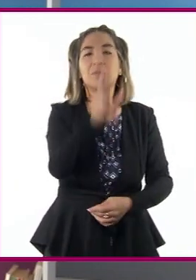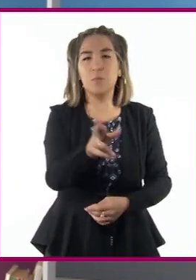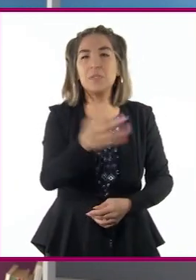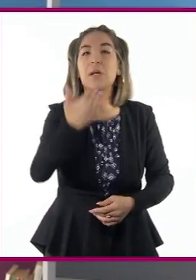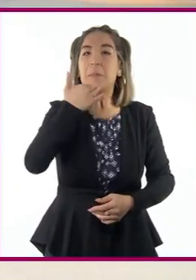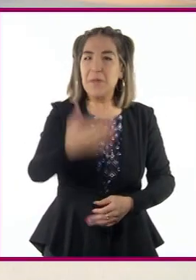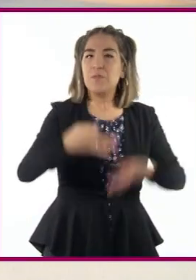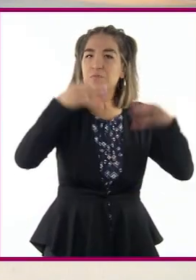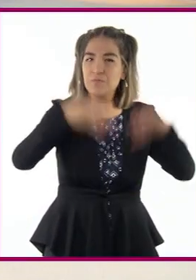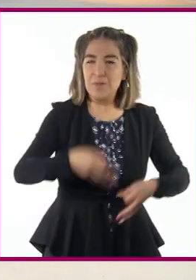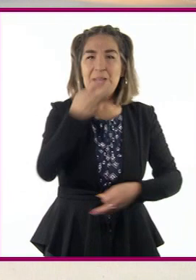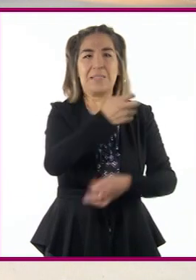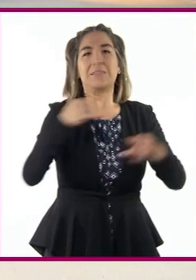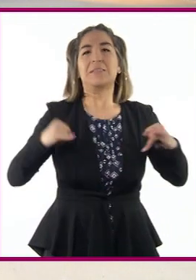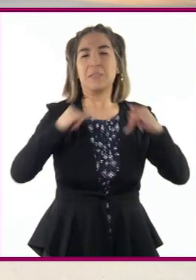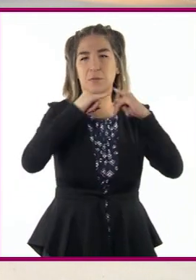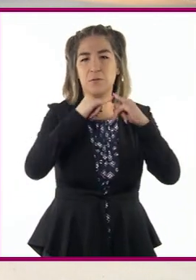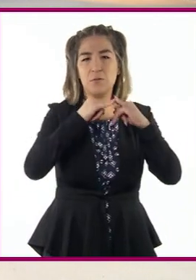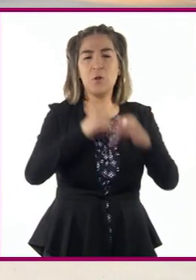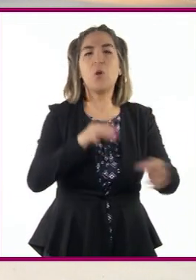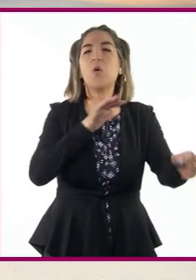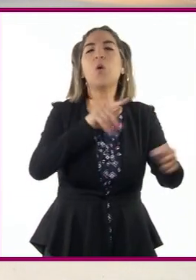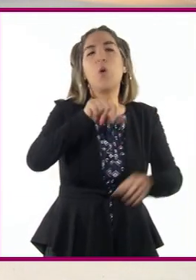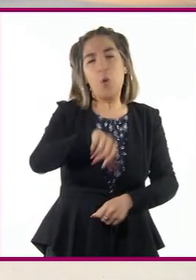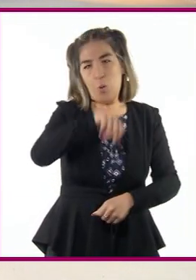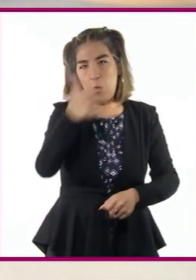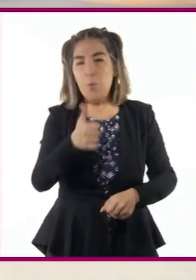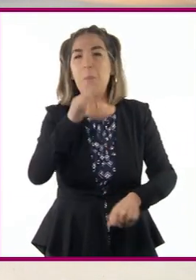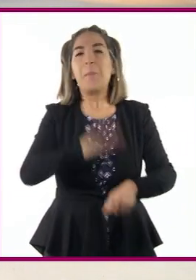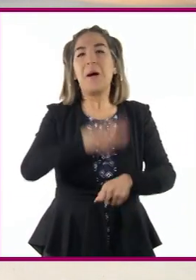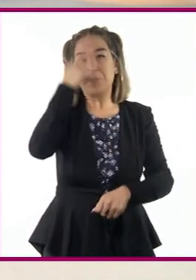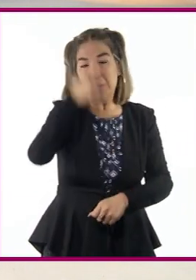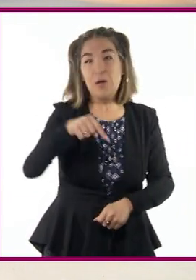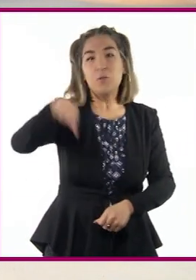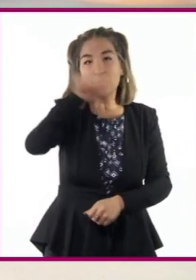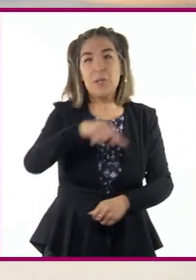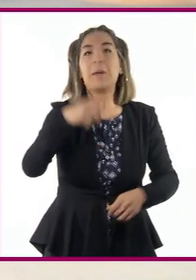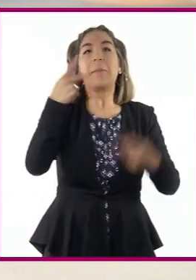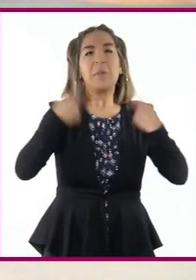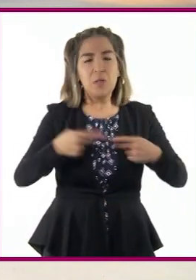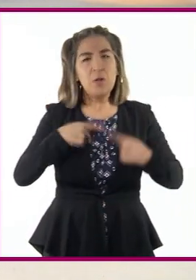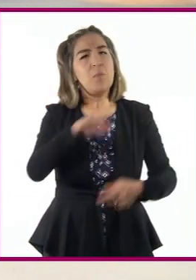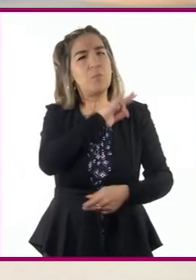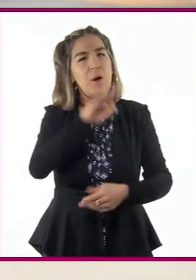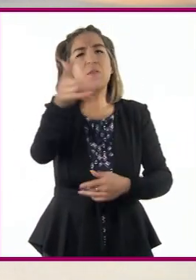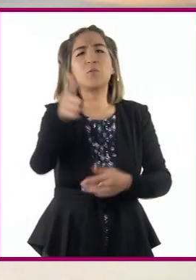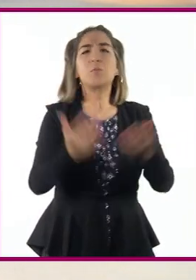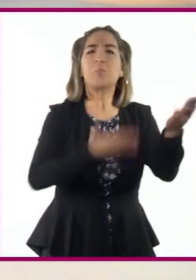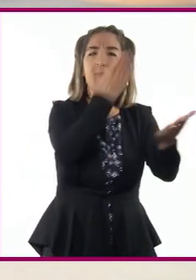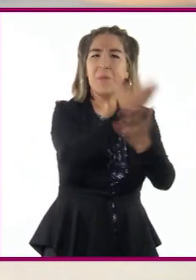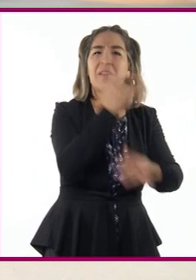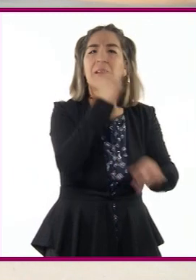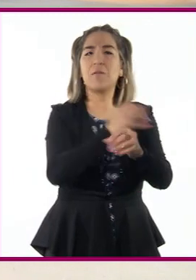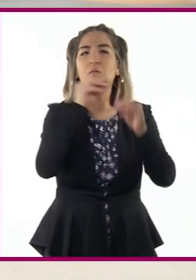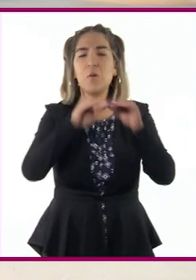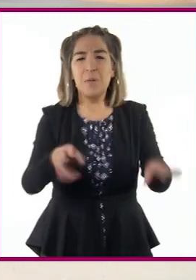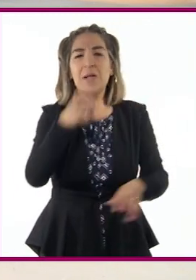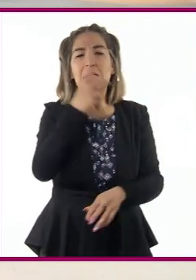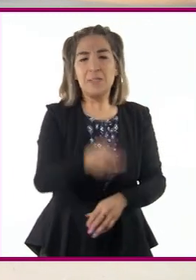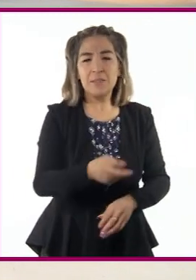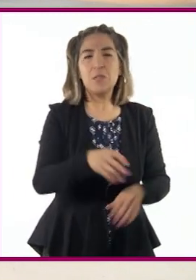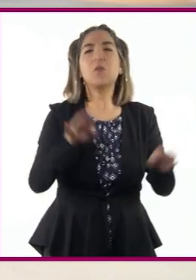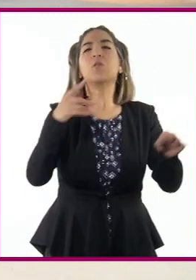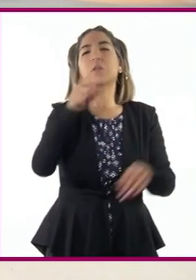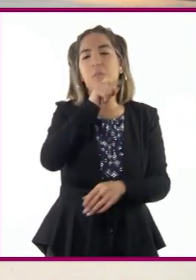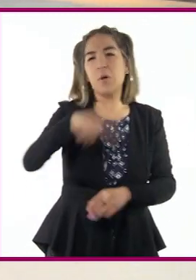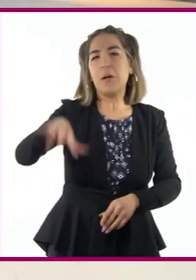la institución. Un aspecto más para que las personas se animen a solicitar información a las autoridades y